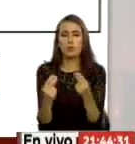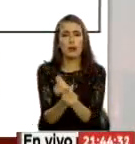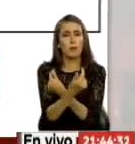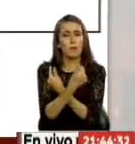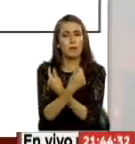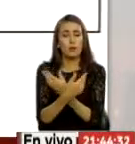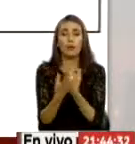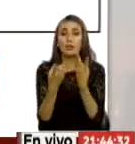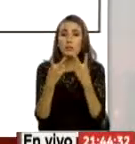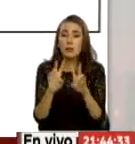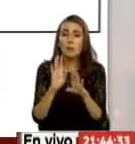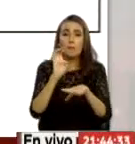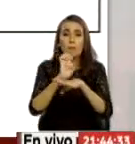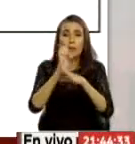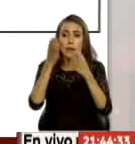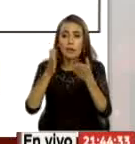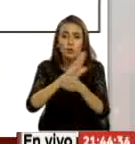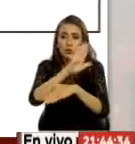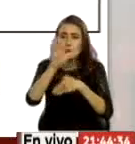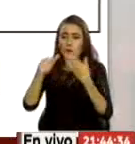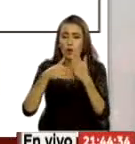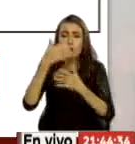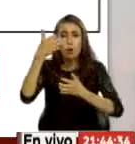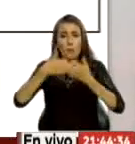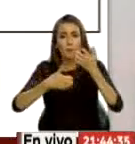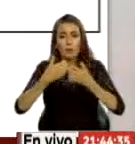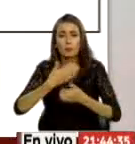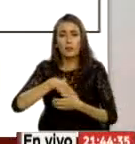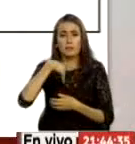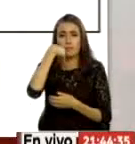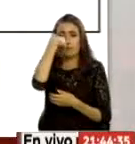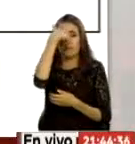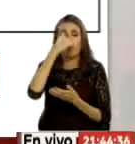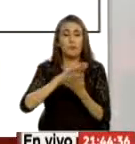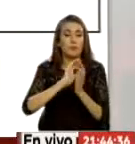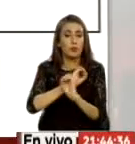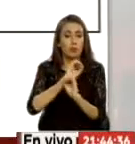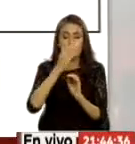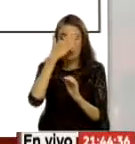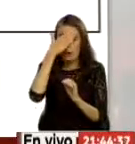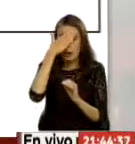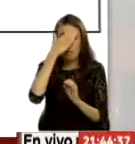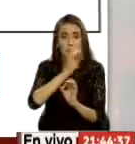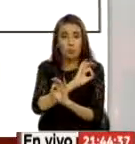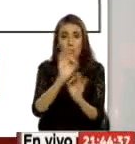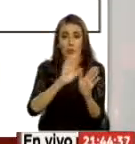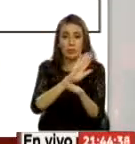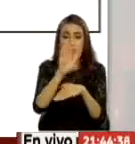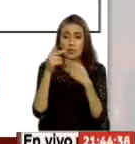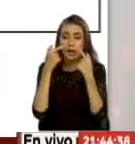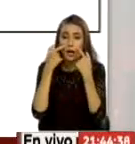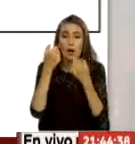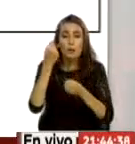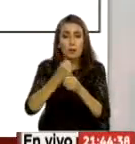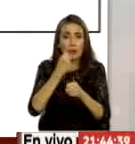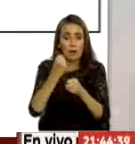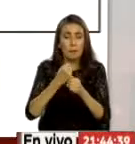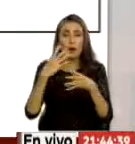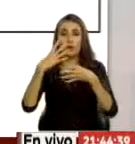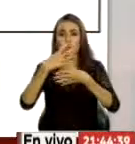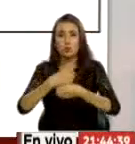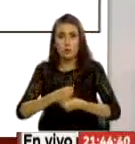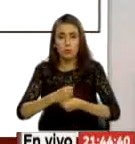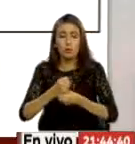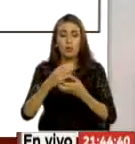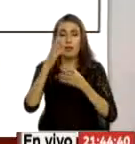a más de estos problemas terribles que nos avergüenzan a todos, quiere ya soluciones para generar empleo, para generar seguridad, para